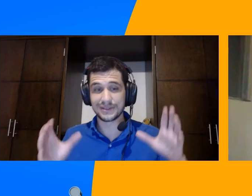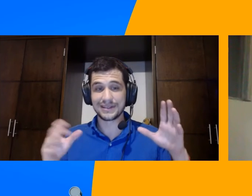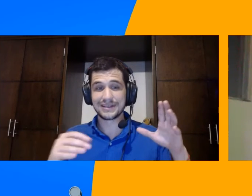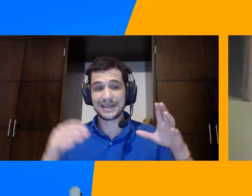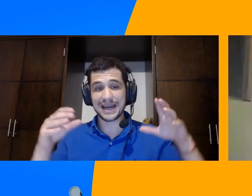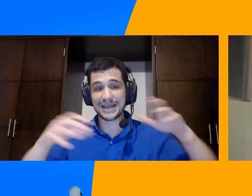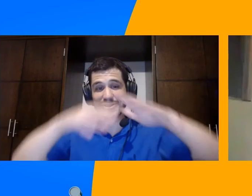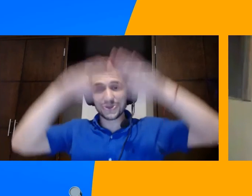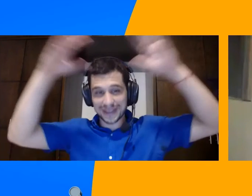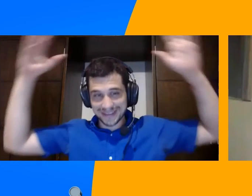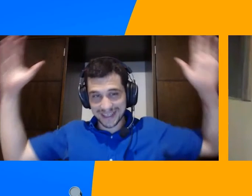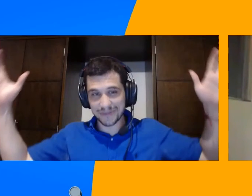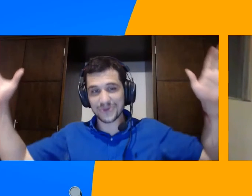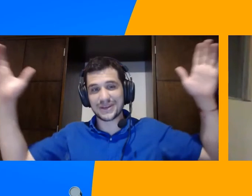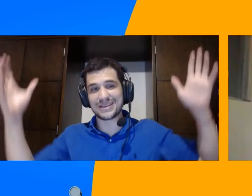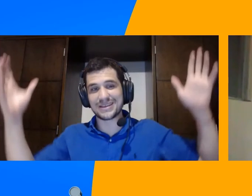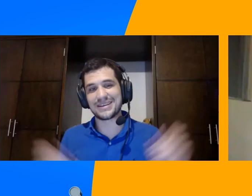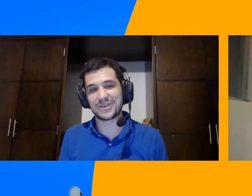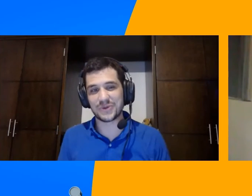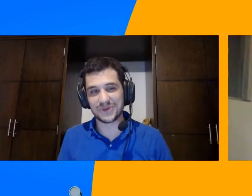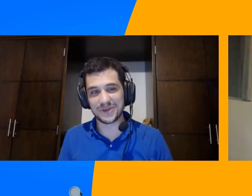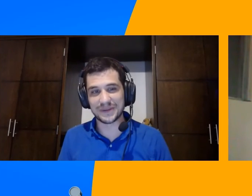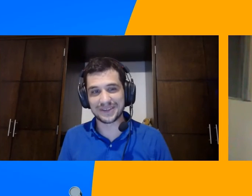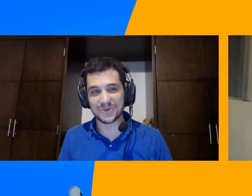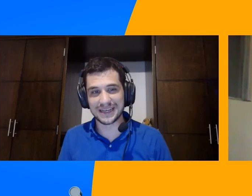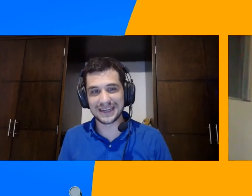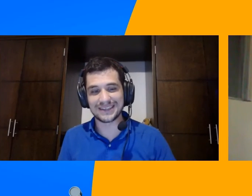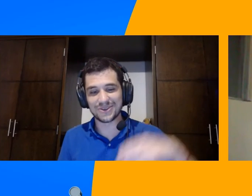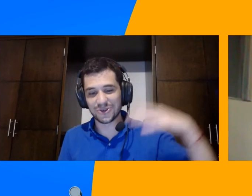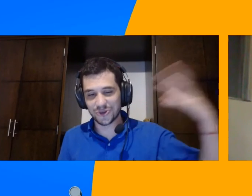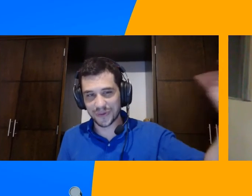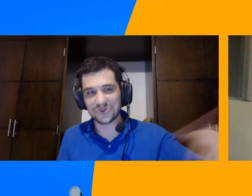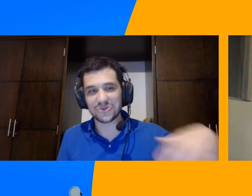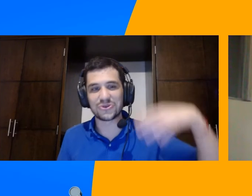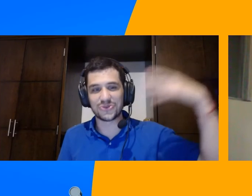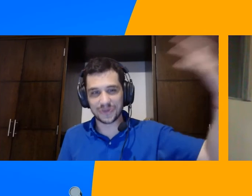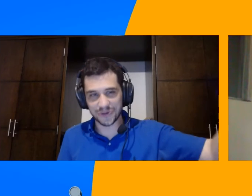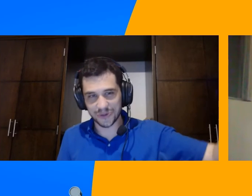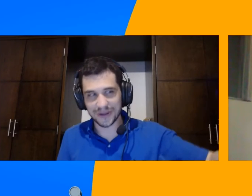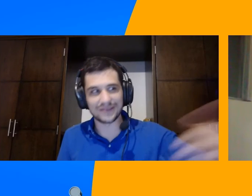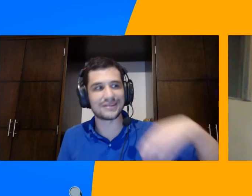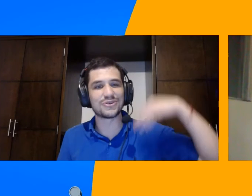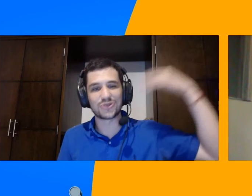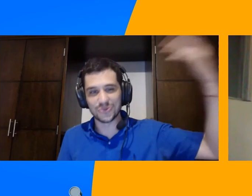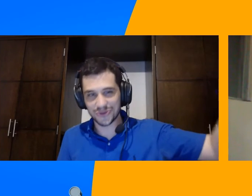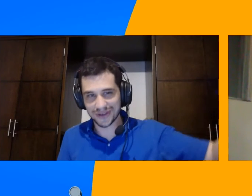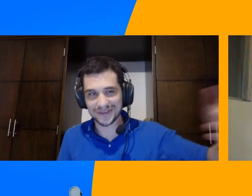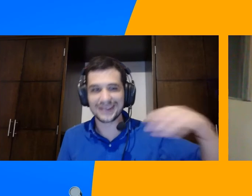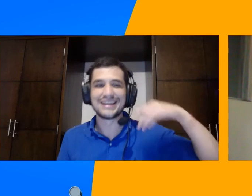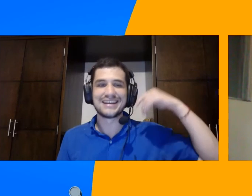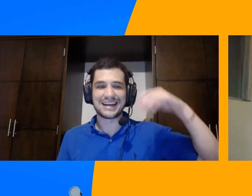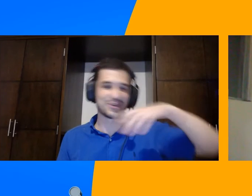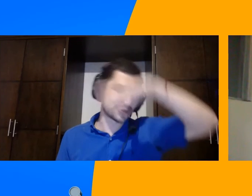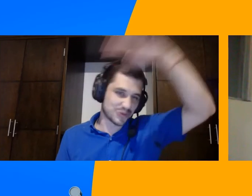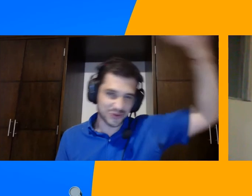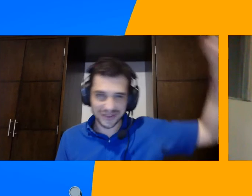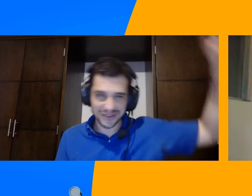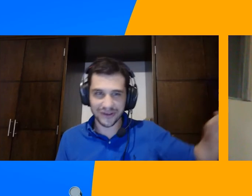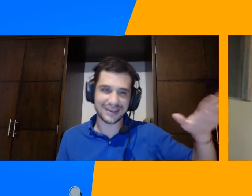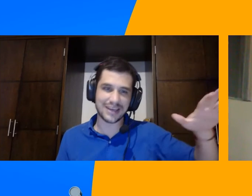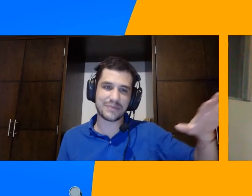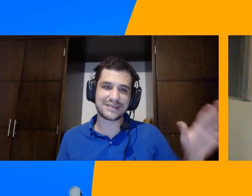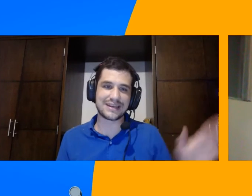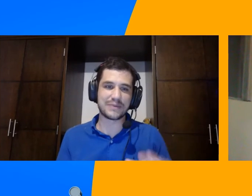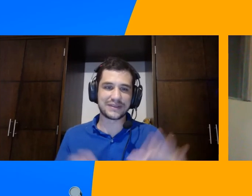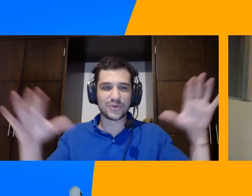no. Hay otras, digamos, hay expresiones patrimoniales, hay otros objetos, otros tipos de objetos, hay otros museos, hay otro montón de